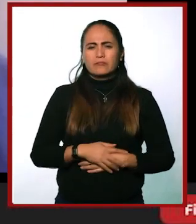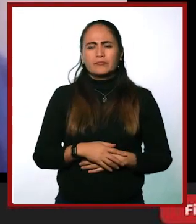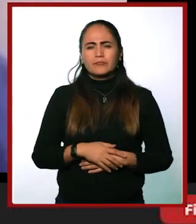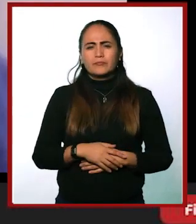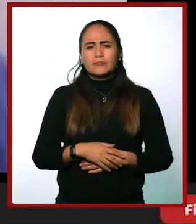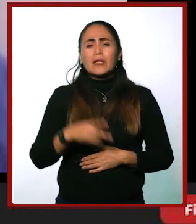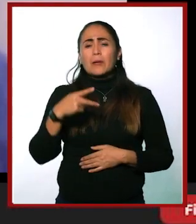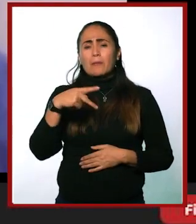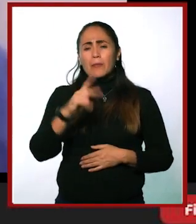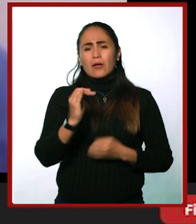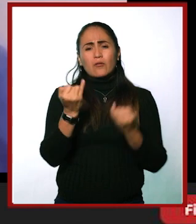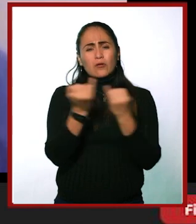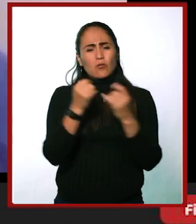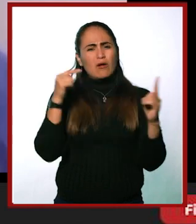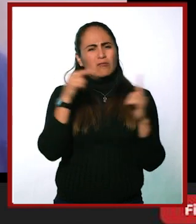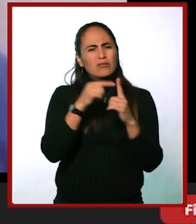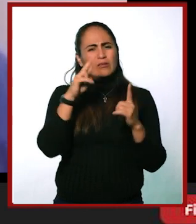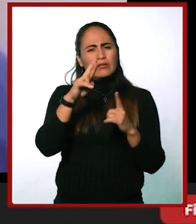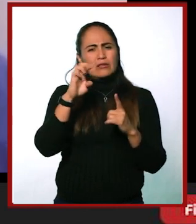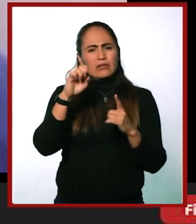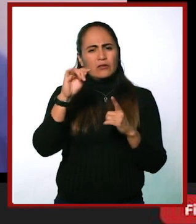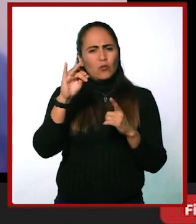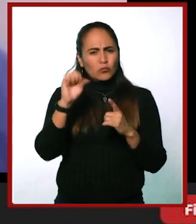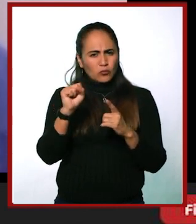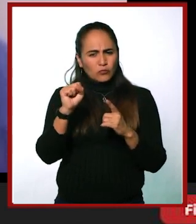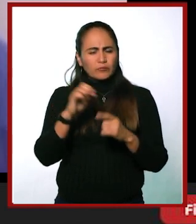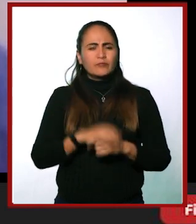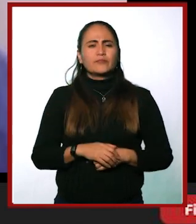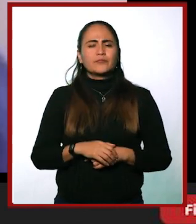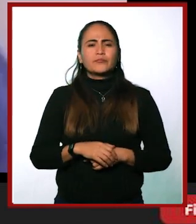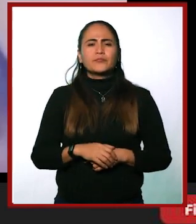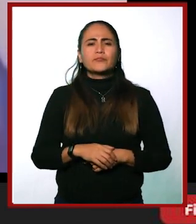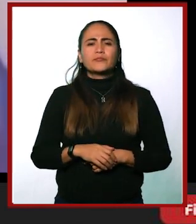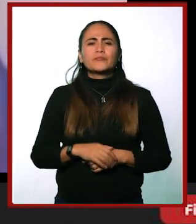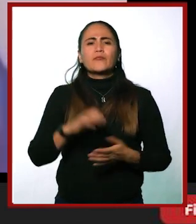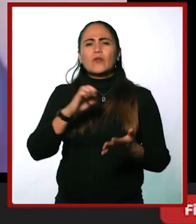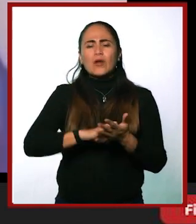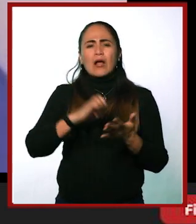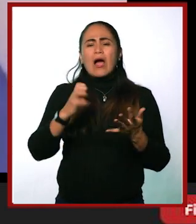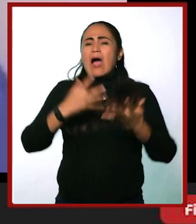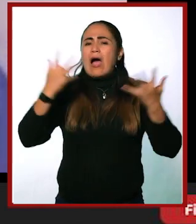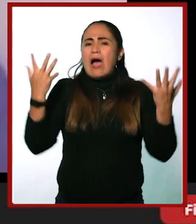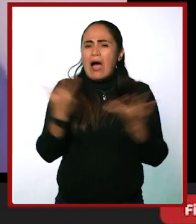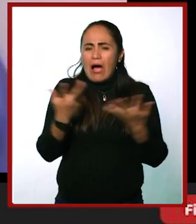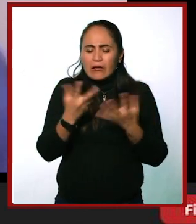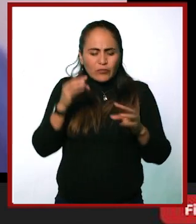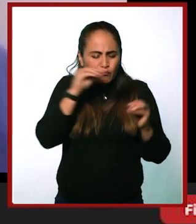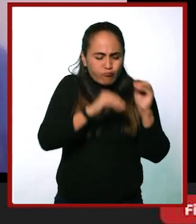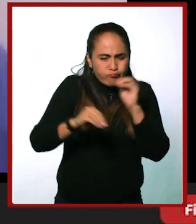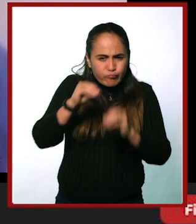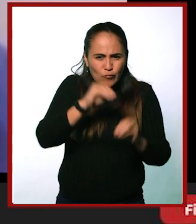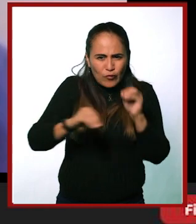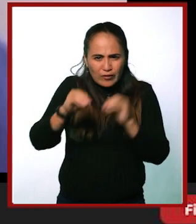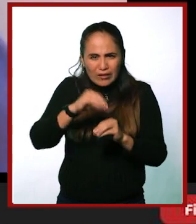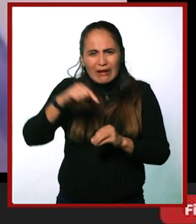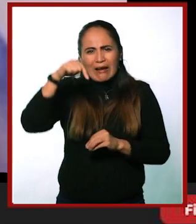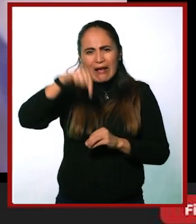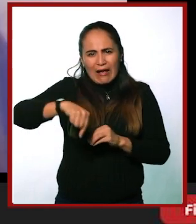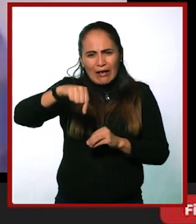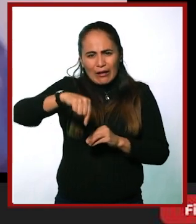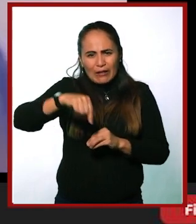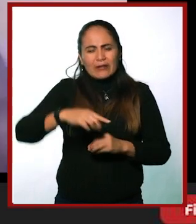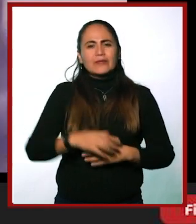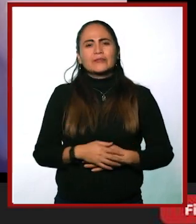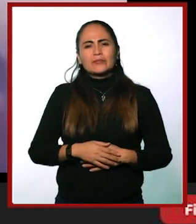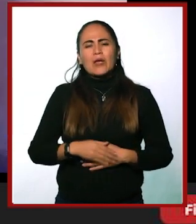Pero hay otros retos centralísimos, por ejemplo, el tema de crear mejores condiciones dentro de